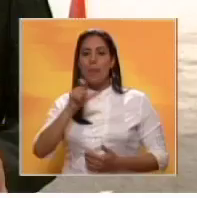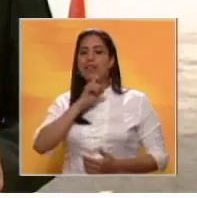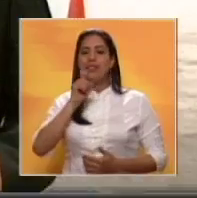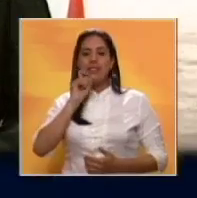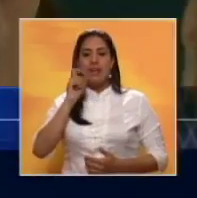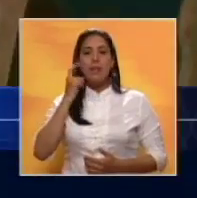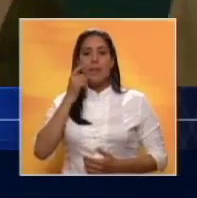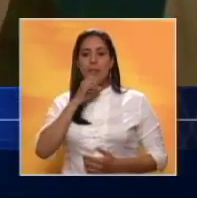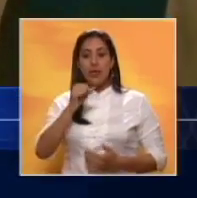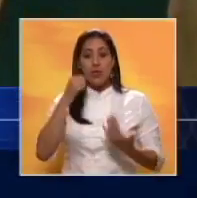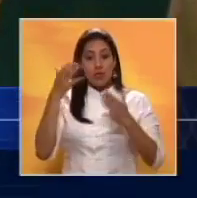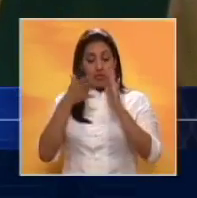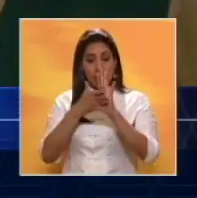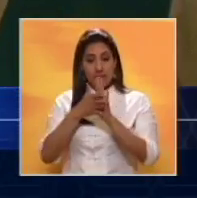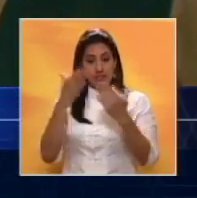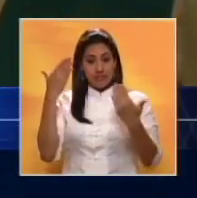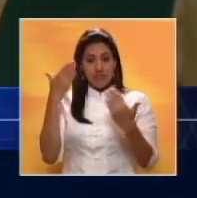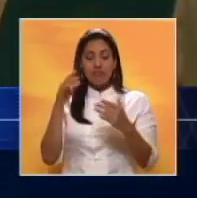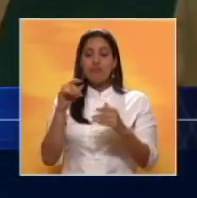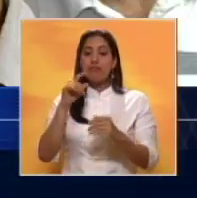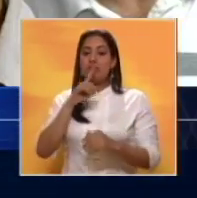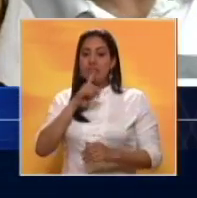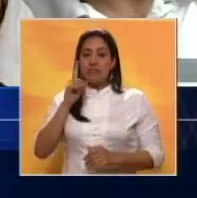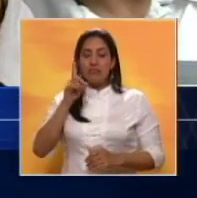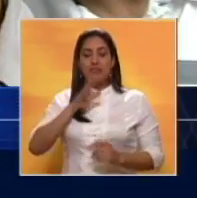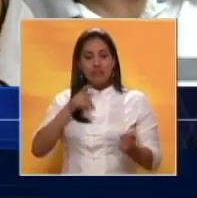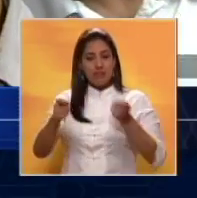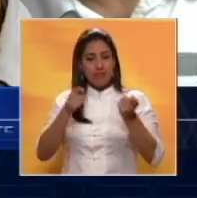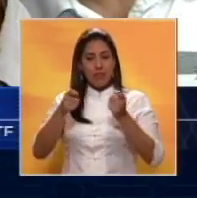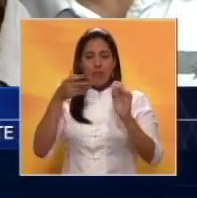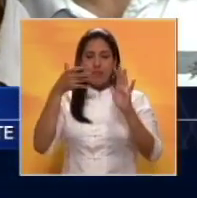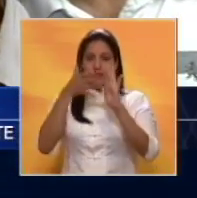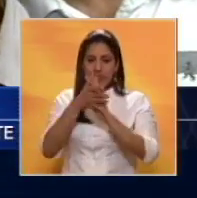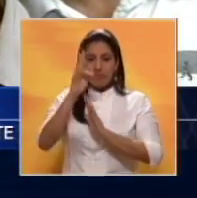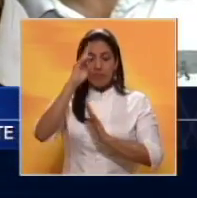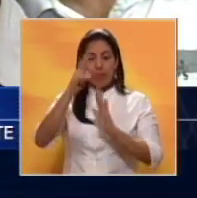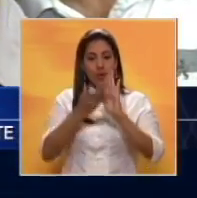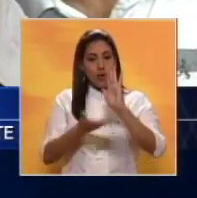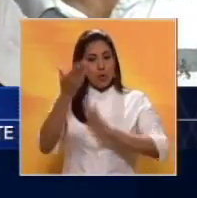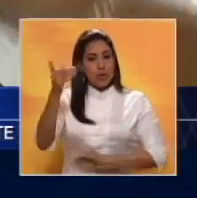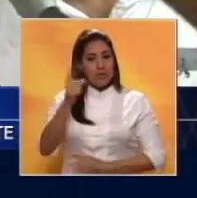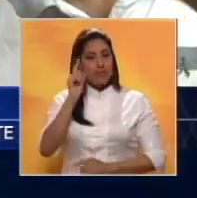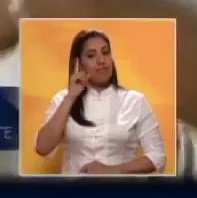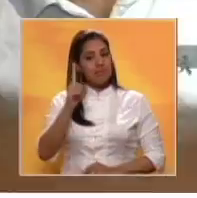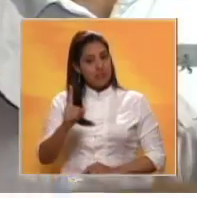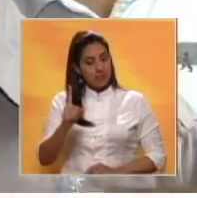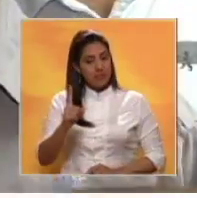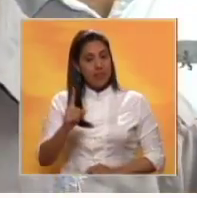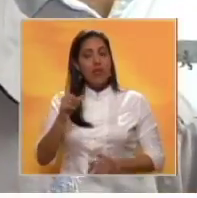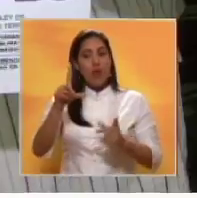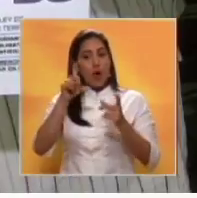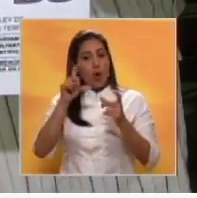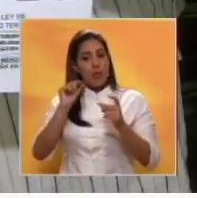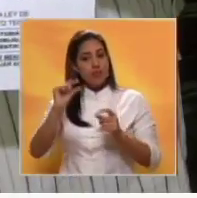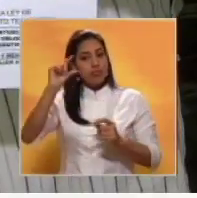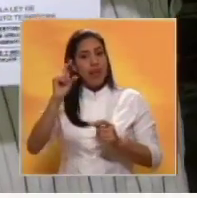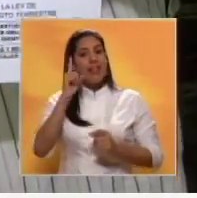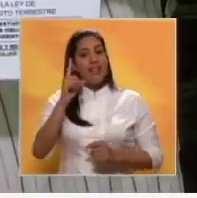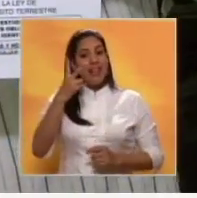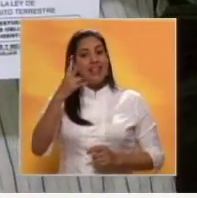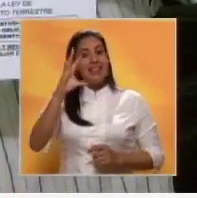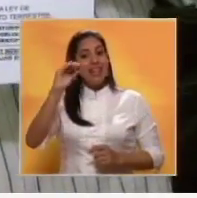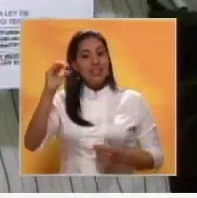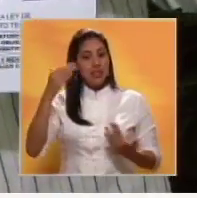Jiménez señaló en primer término que debe tomarse en cuenta lo relativo a la tarifa general. Insisten en que deben cobrar por lo menos